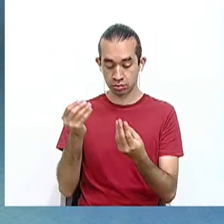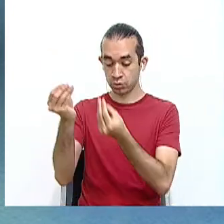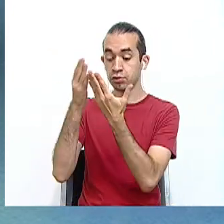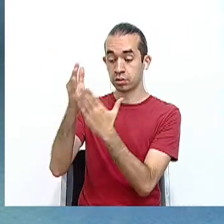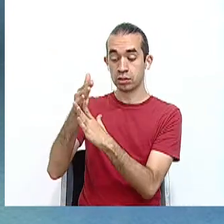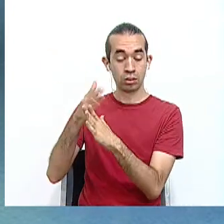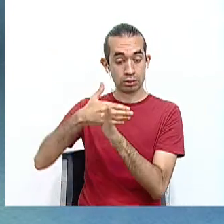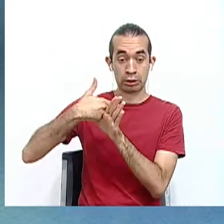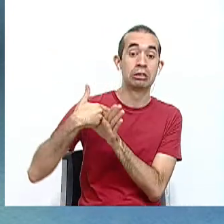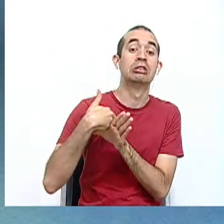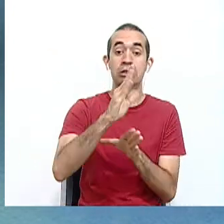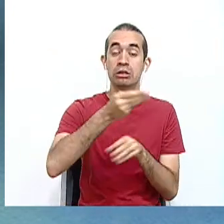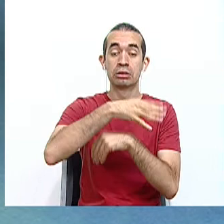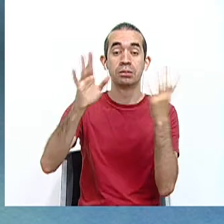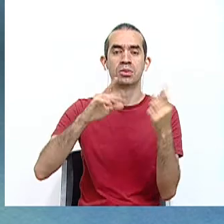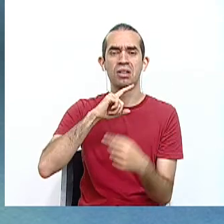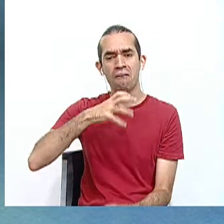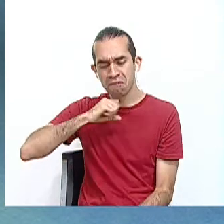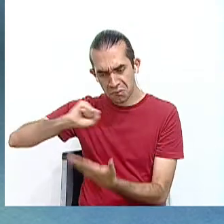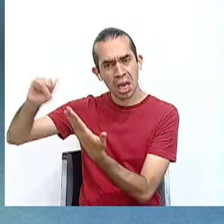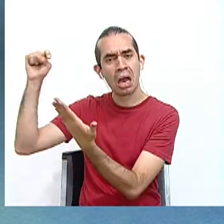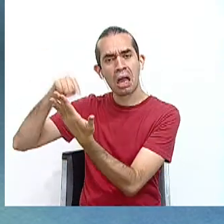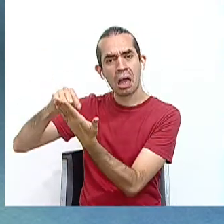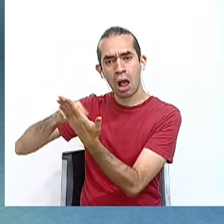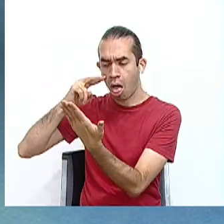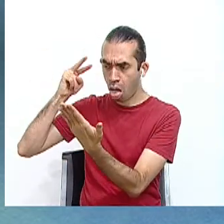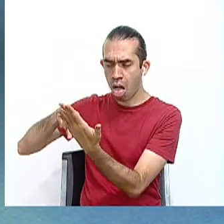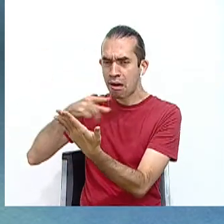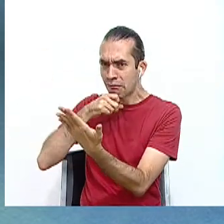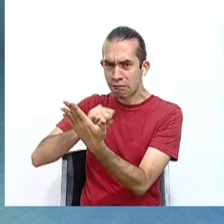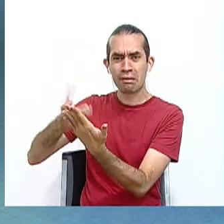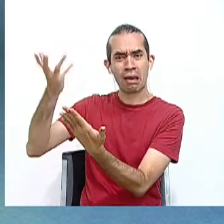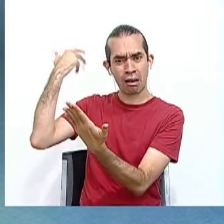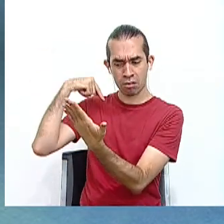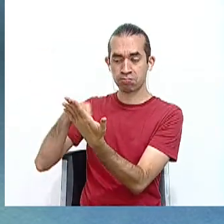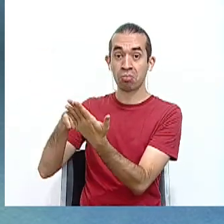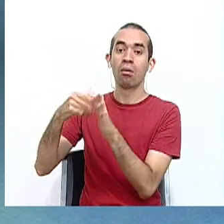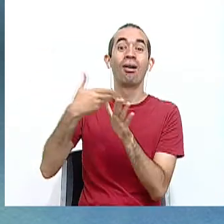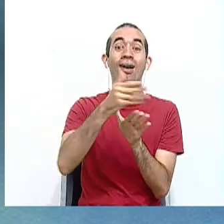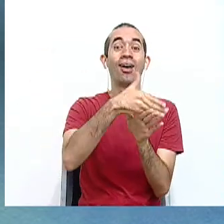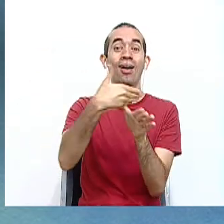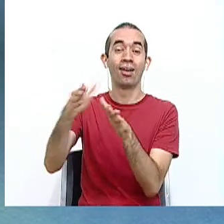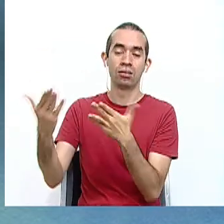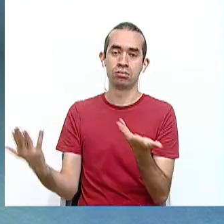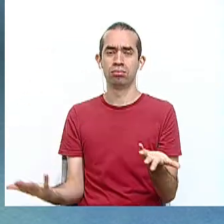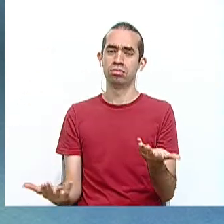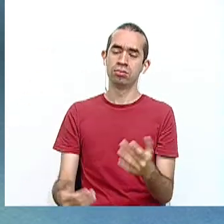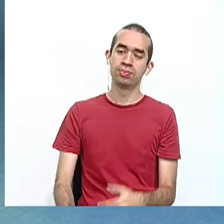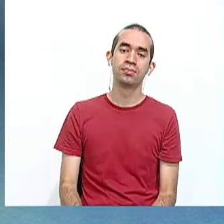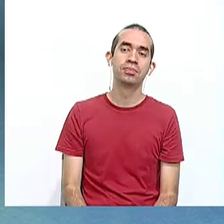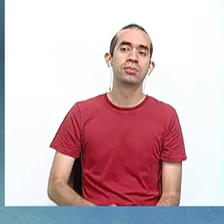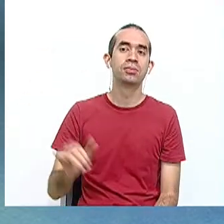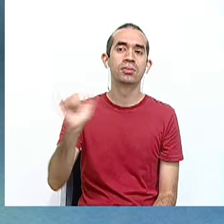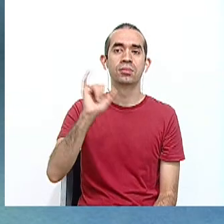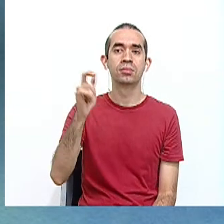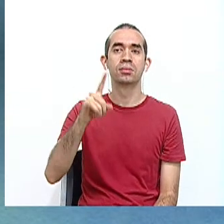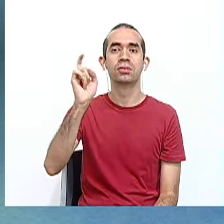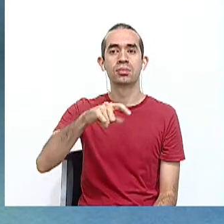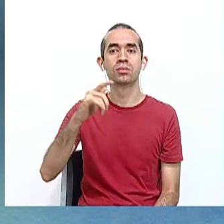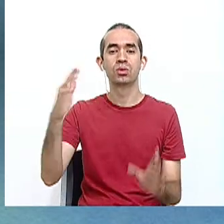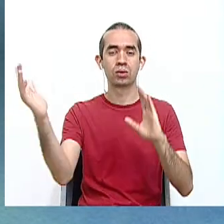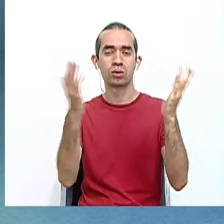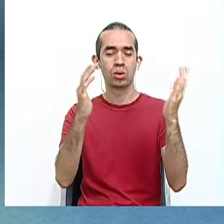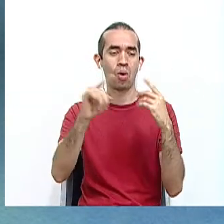información obsoleta, es decir, que ya no corresponde al momento presente. Y sobre todo, contrastar con